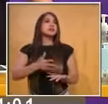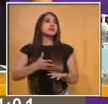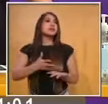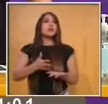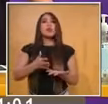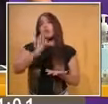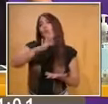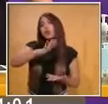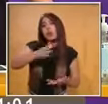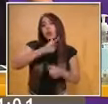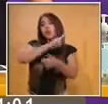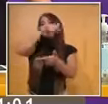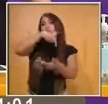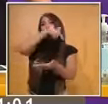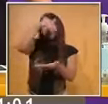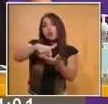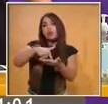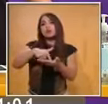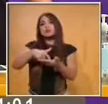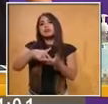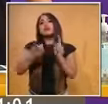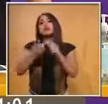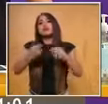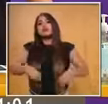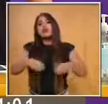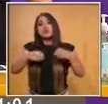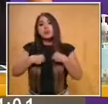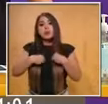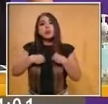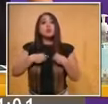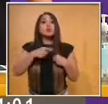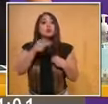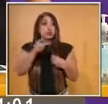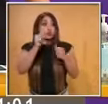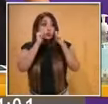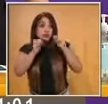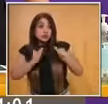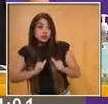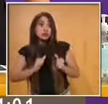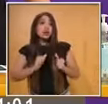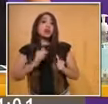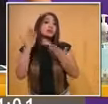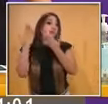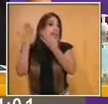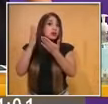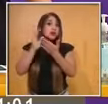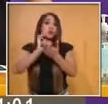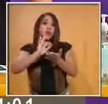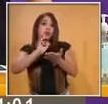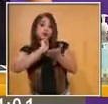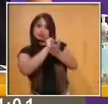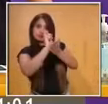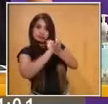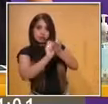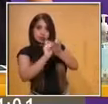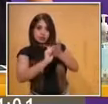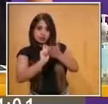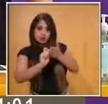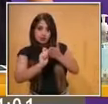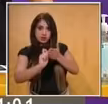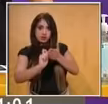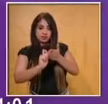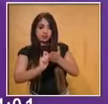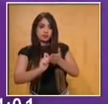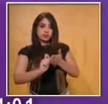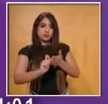niños de cuarto grado también pueden poner atención y, si desean, pueden ir tomando nota de lo que vayamos a trabajar el día de hoy. Si quiero pedirles,